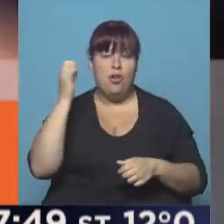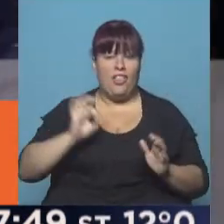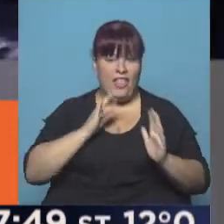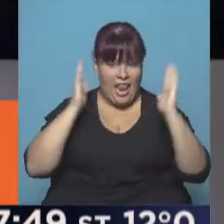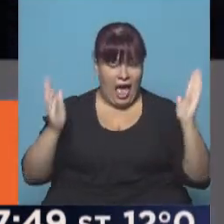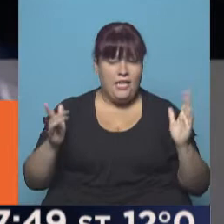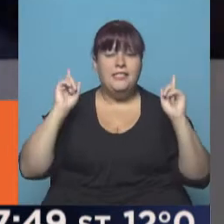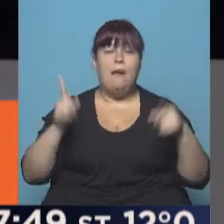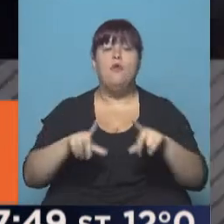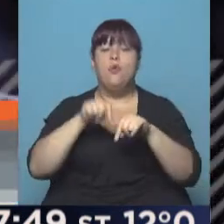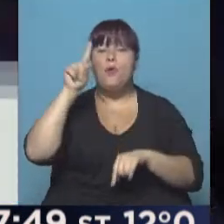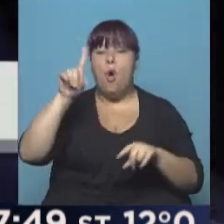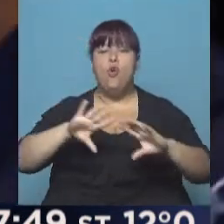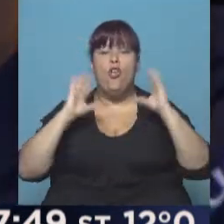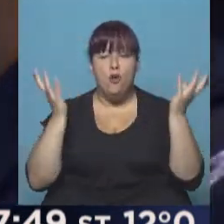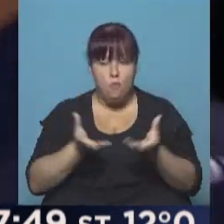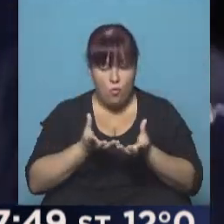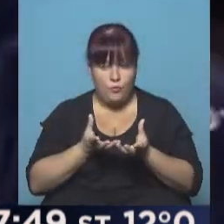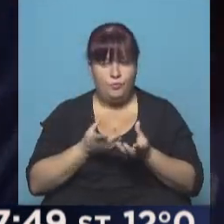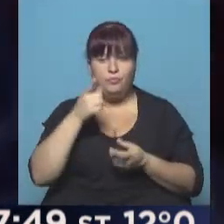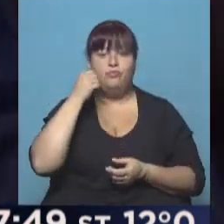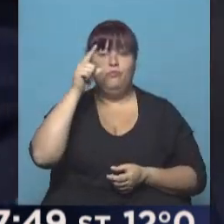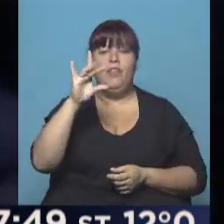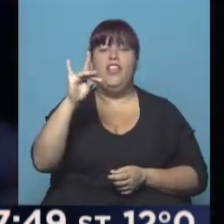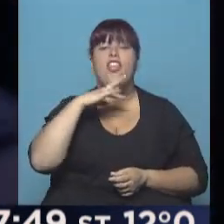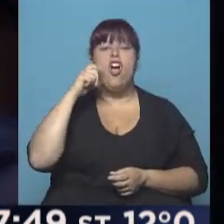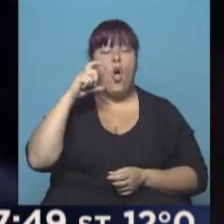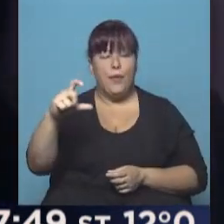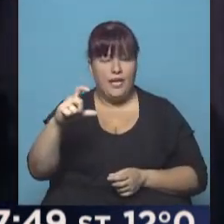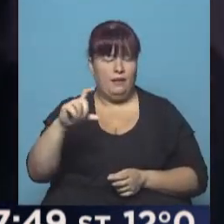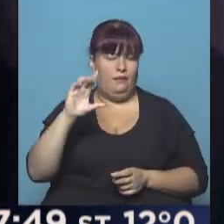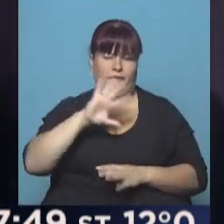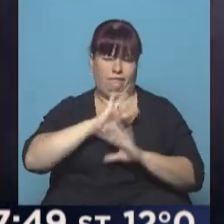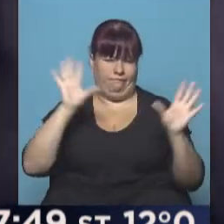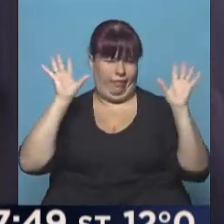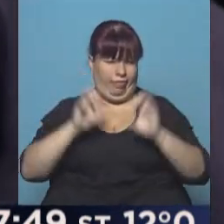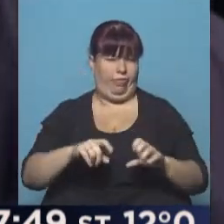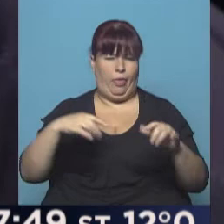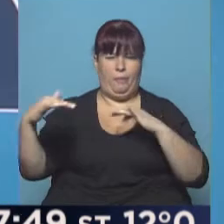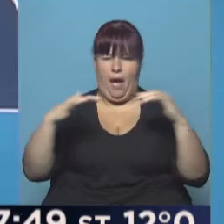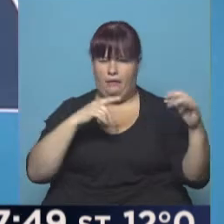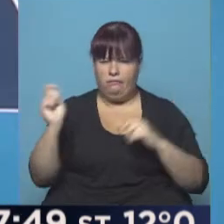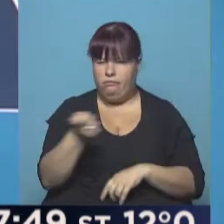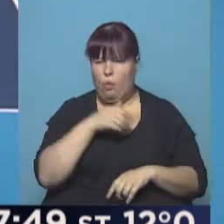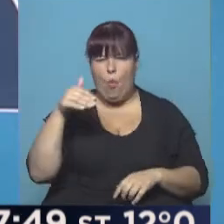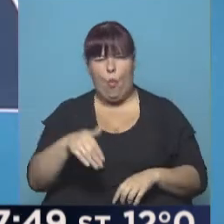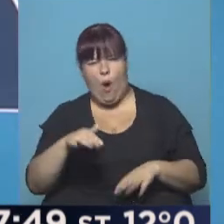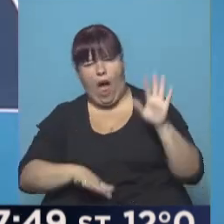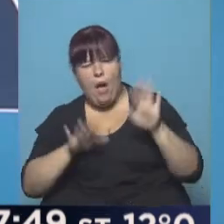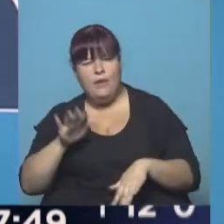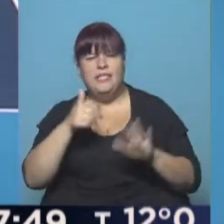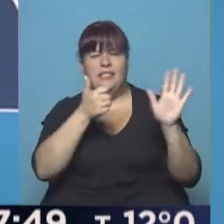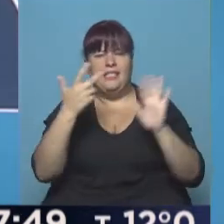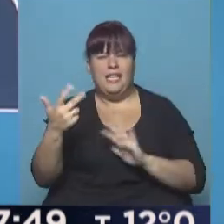y por el número 1 del mundo. Este señor Novak Djokovic estuvo totalmente desdibujado dentro del terreno de juego, muy lento por momentos,